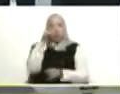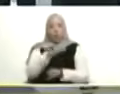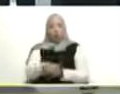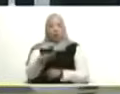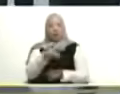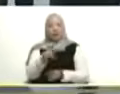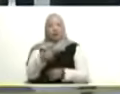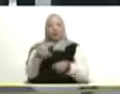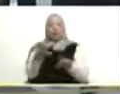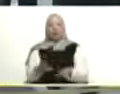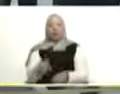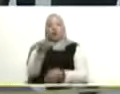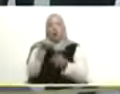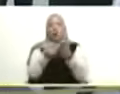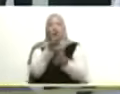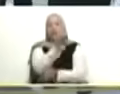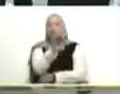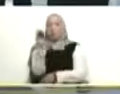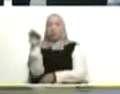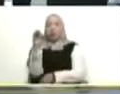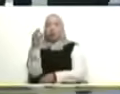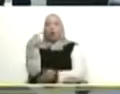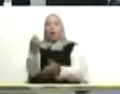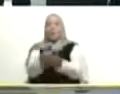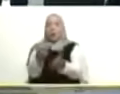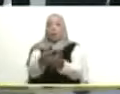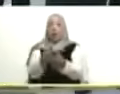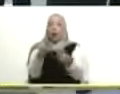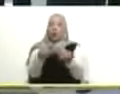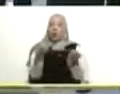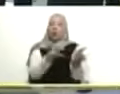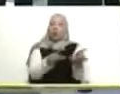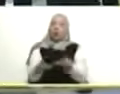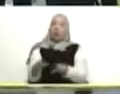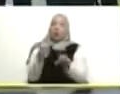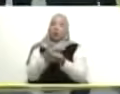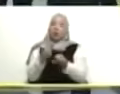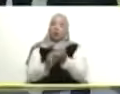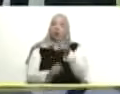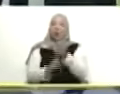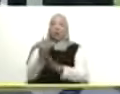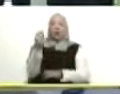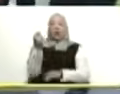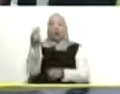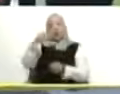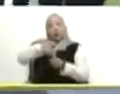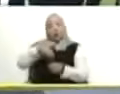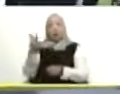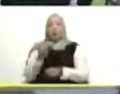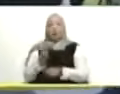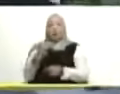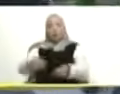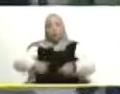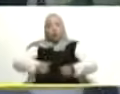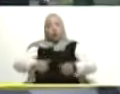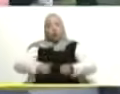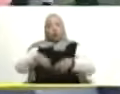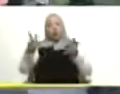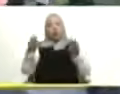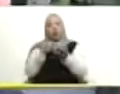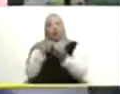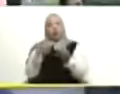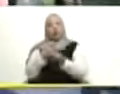A pagar 100% de los tributos. Para, mira, poder impulsar para arriba los tributos internos, que es el fortalecimiento del nuevo